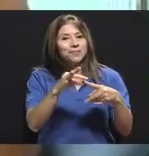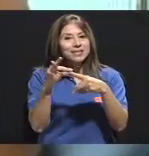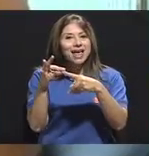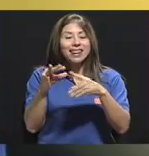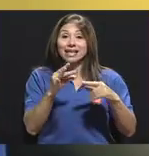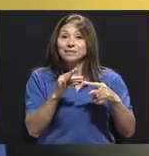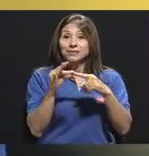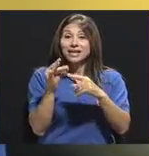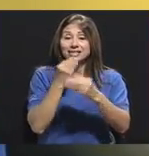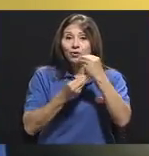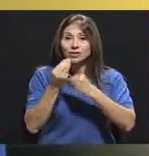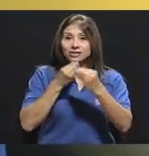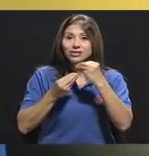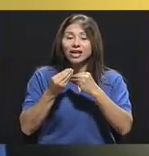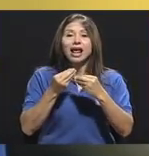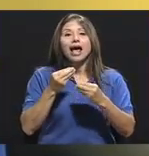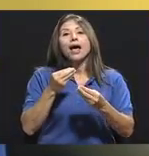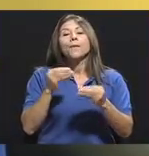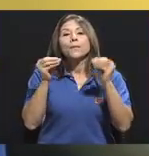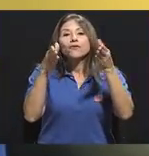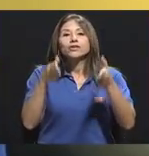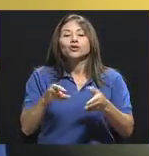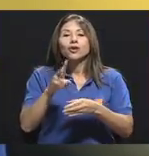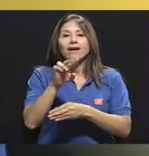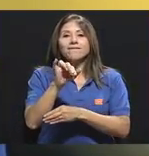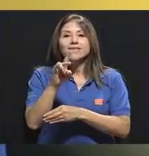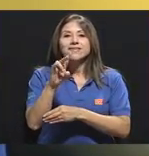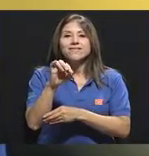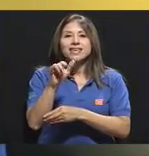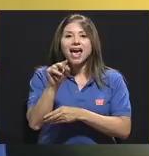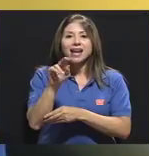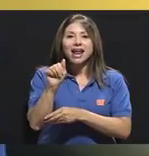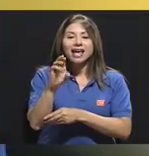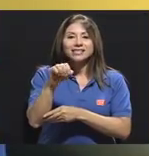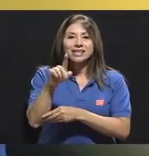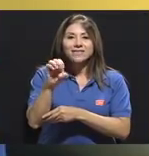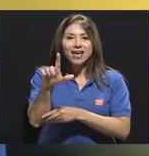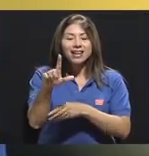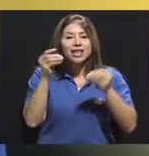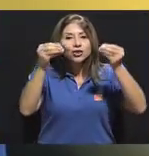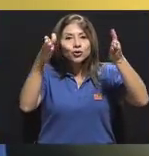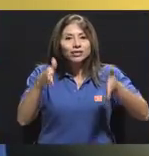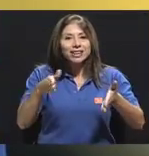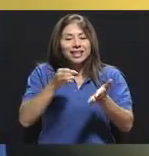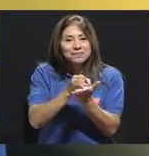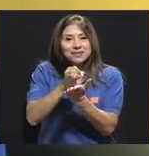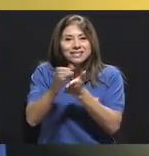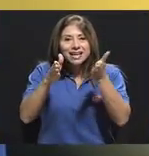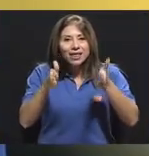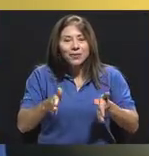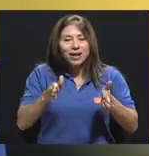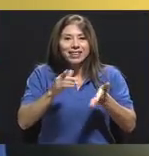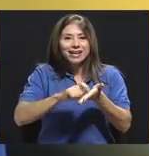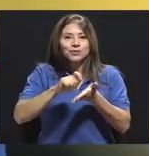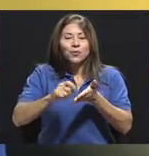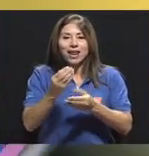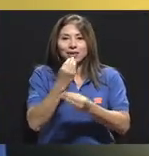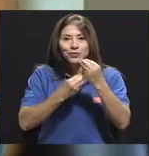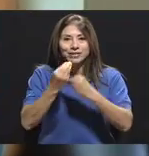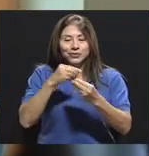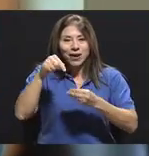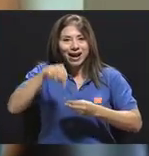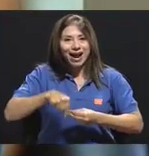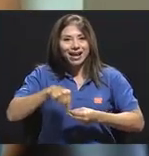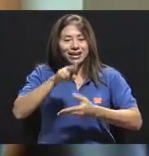profesora Viviana Esquivel ella además es docente e investigadora de la escuela de nutrición aquí en la universidad de Costa Rica y ya nos ha